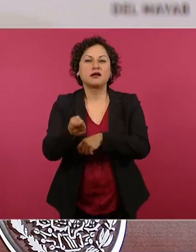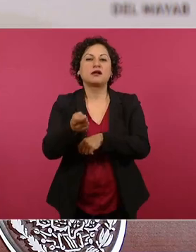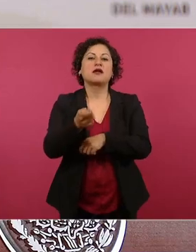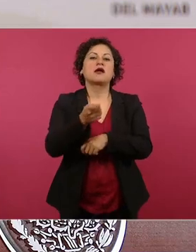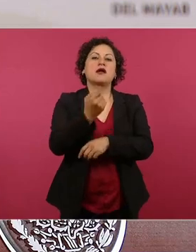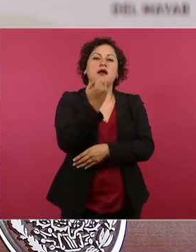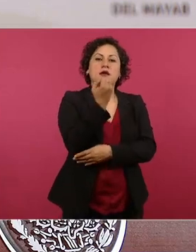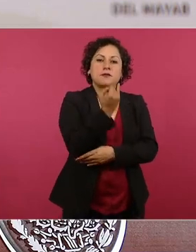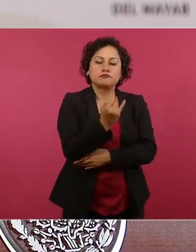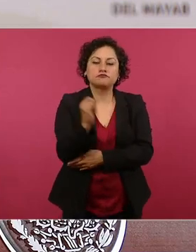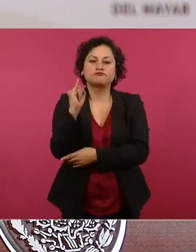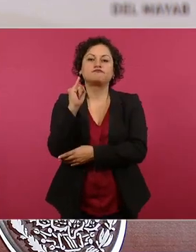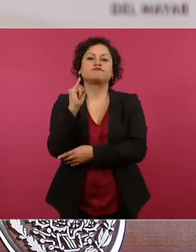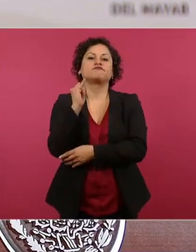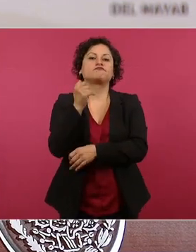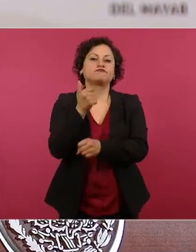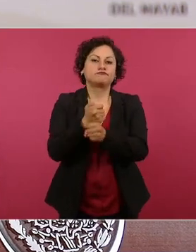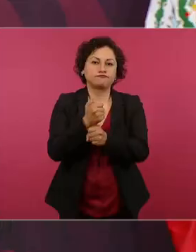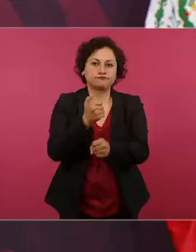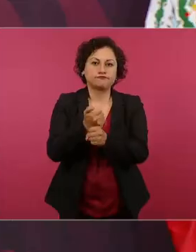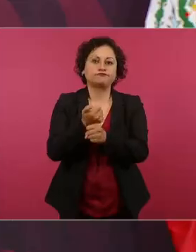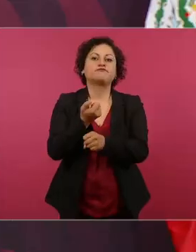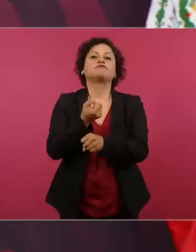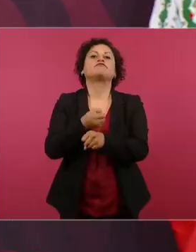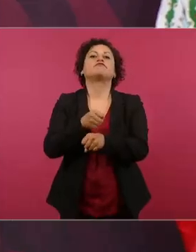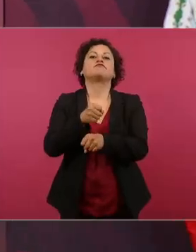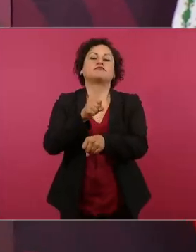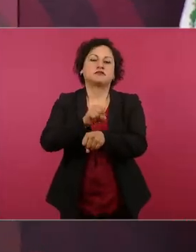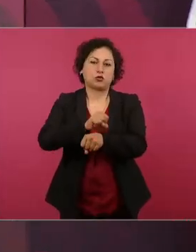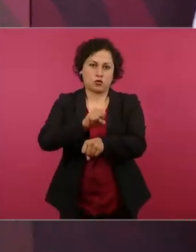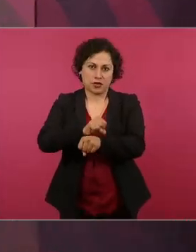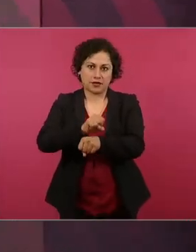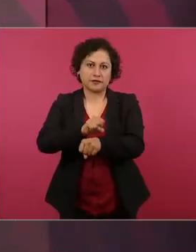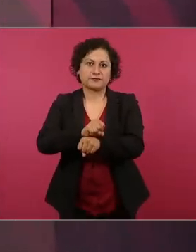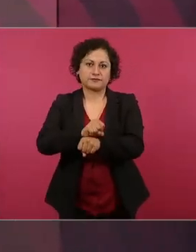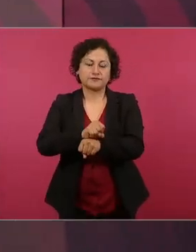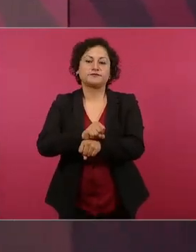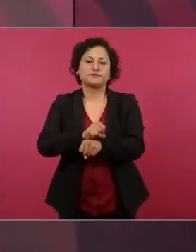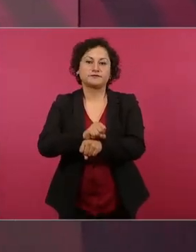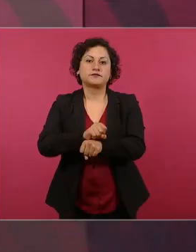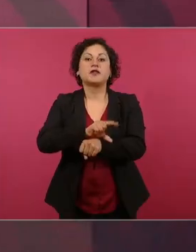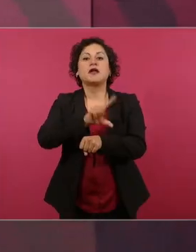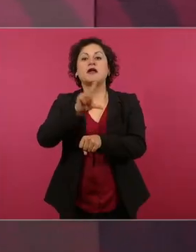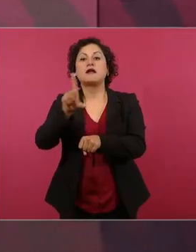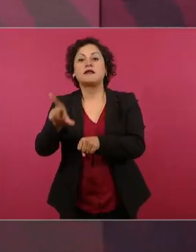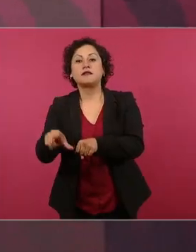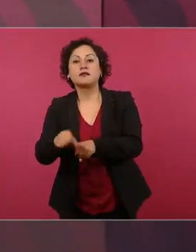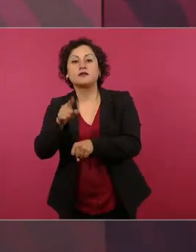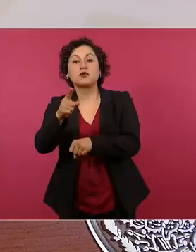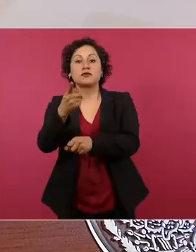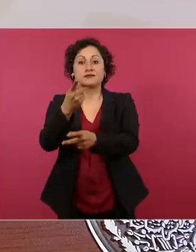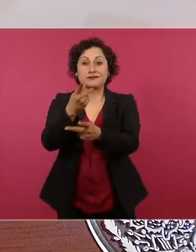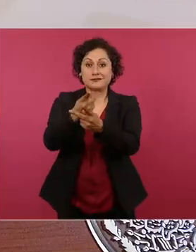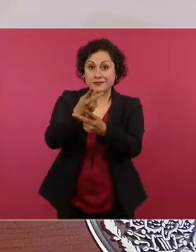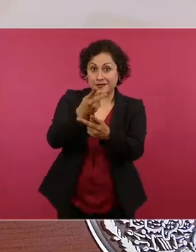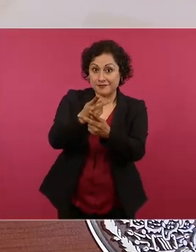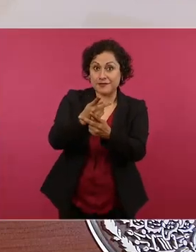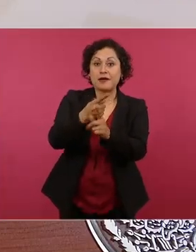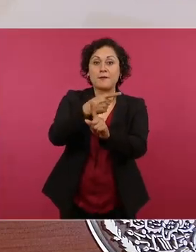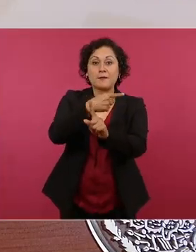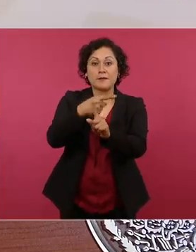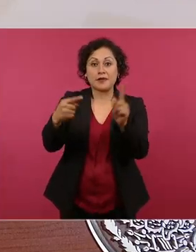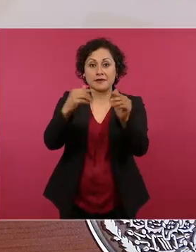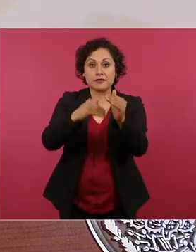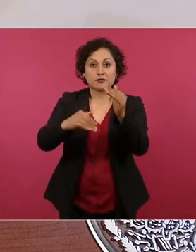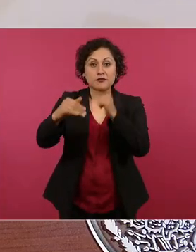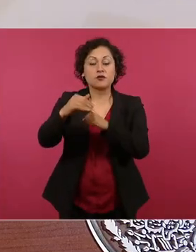secundaria, y pusieron al mercado la educación media superior y la educación superior,